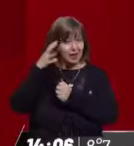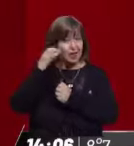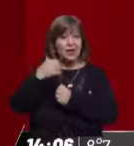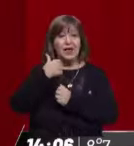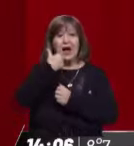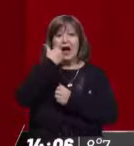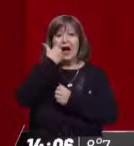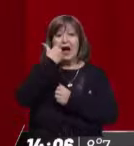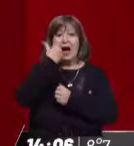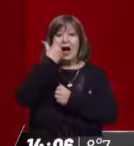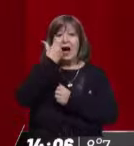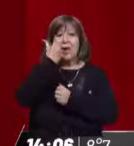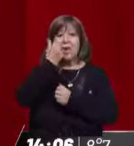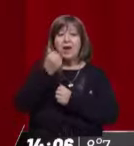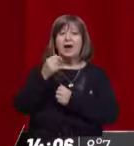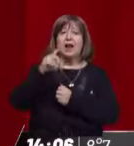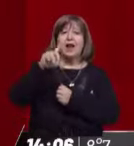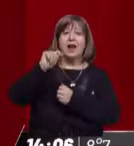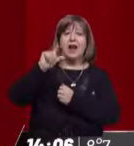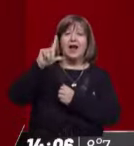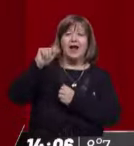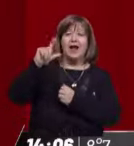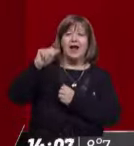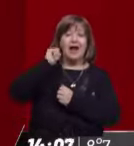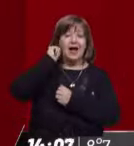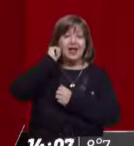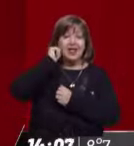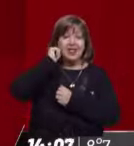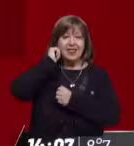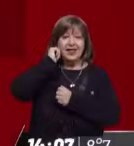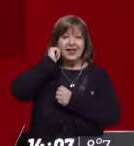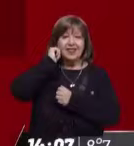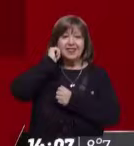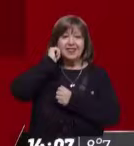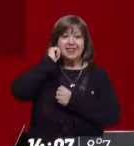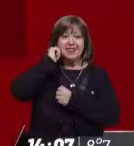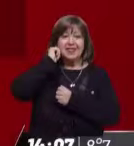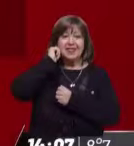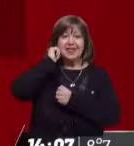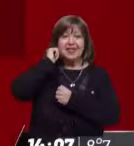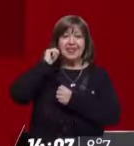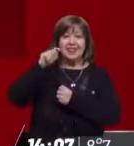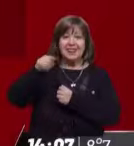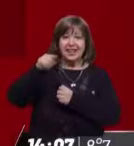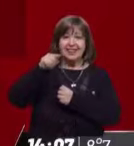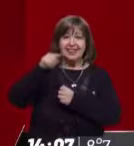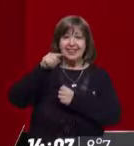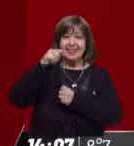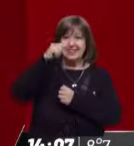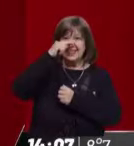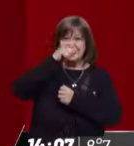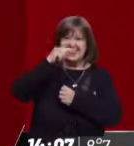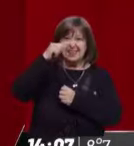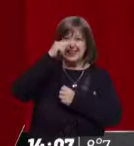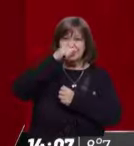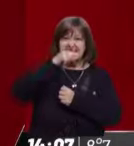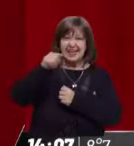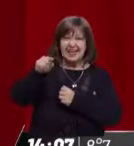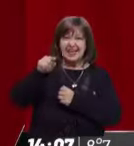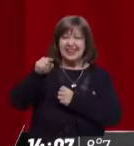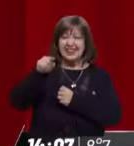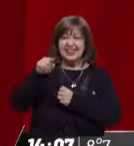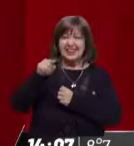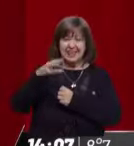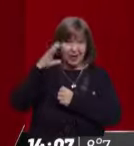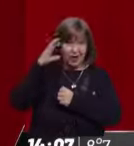¿Recuerdan esa mujer de 77 años que salía a festejar siempre cada vez que ganábamos? Salía a la caravana y se hizo muy famosa por este festejo